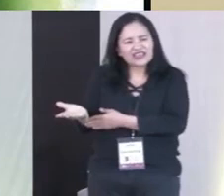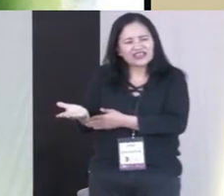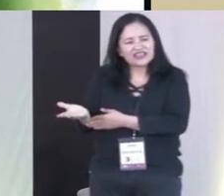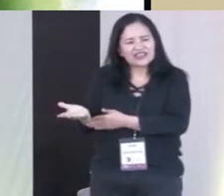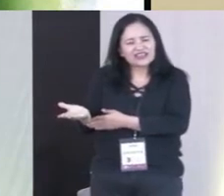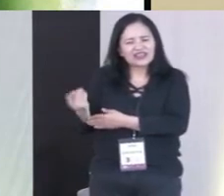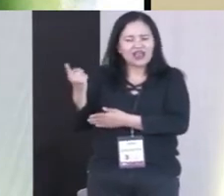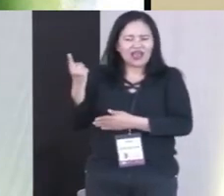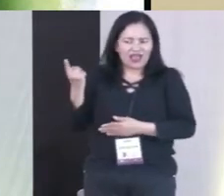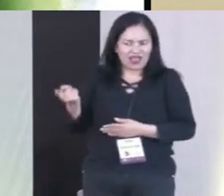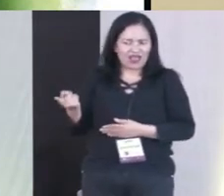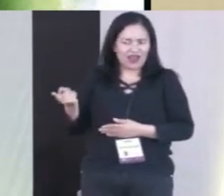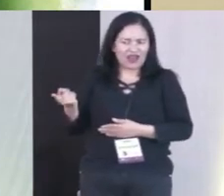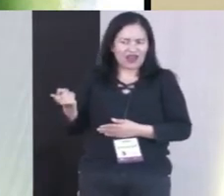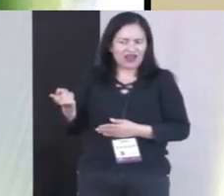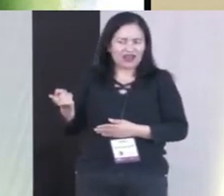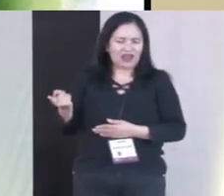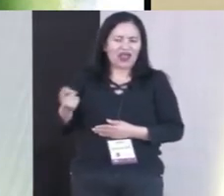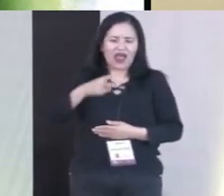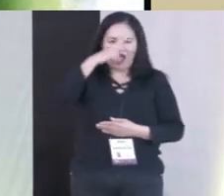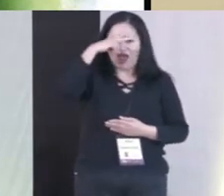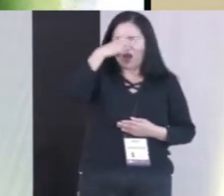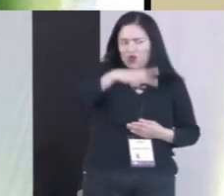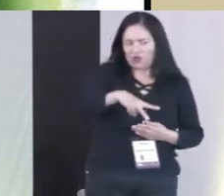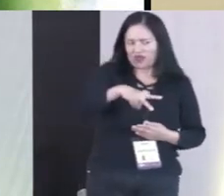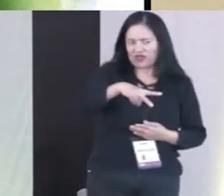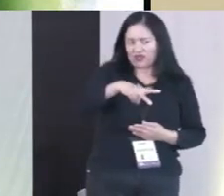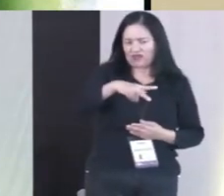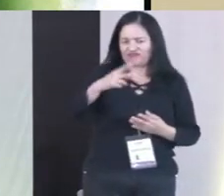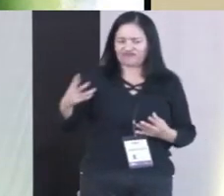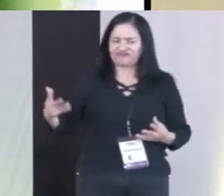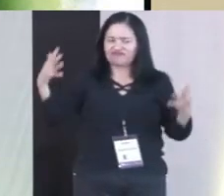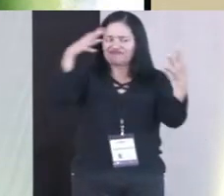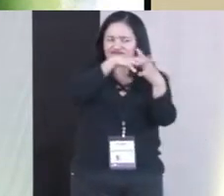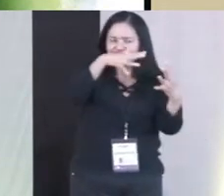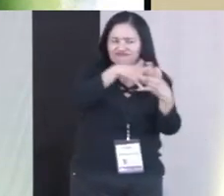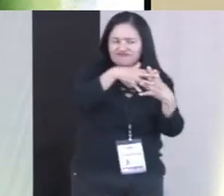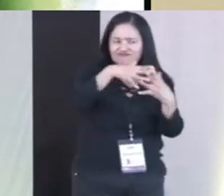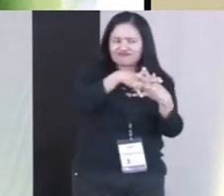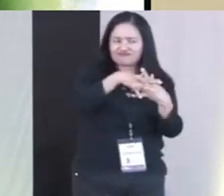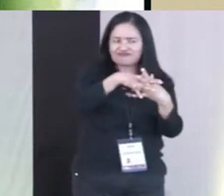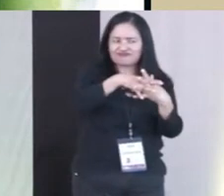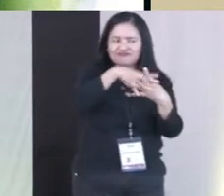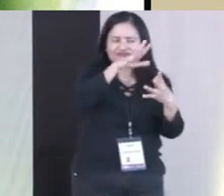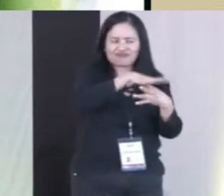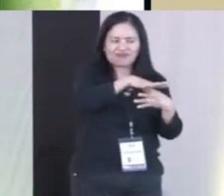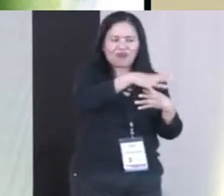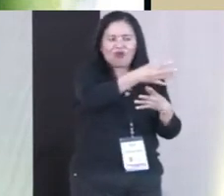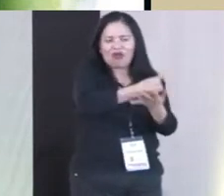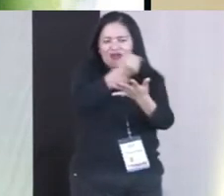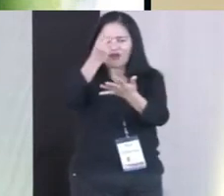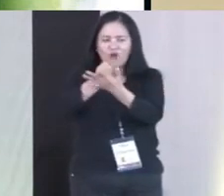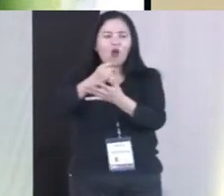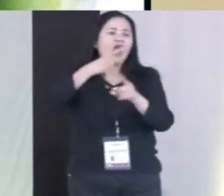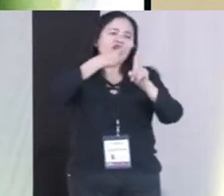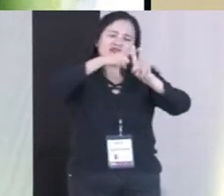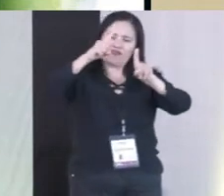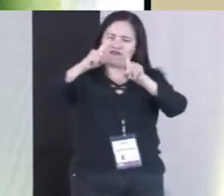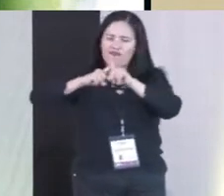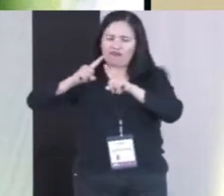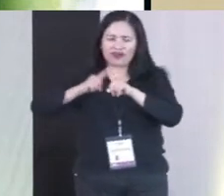eso, creo que conquistaron a los mexicas y después conquistaron al resto de los pueblos de